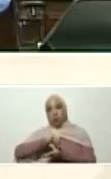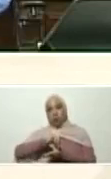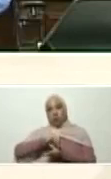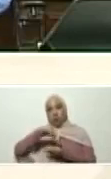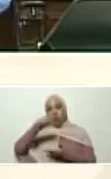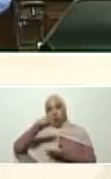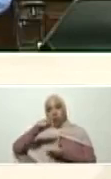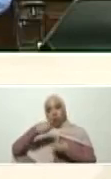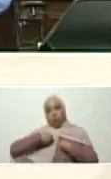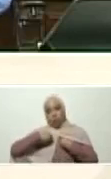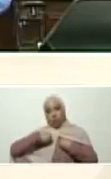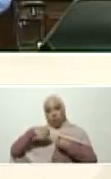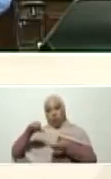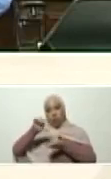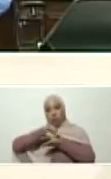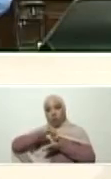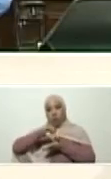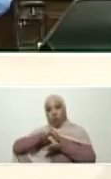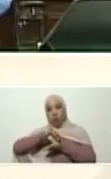citadina.